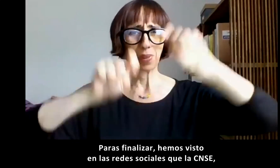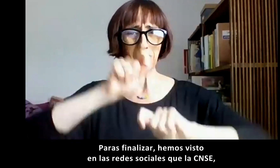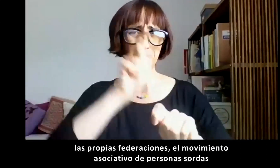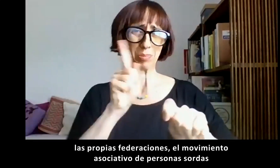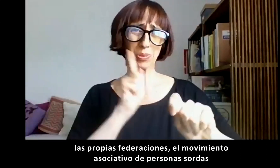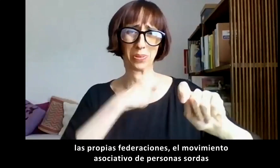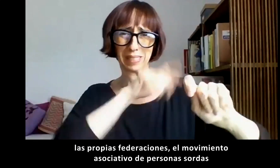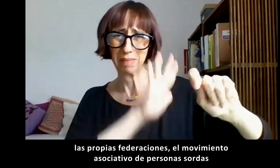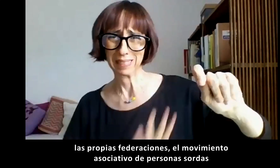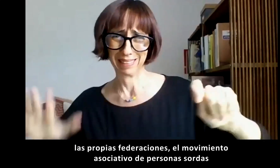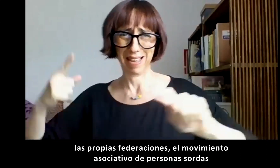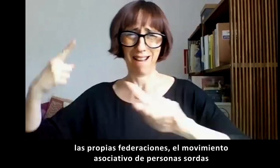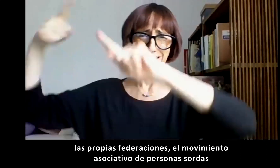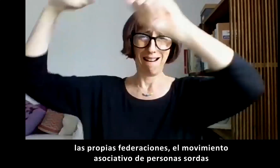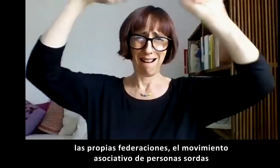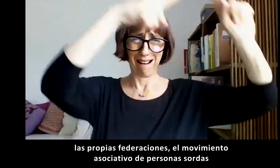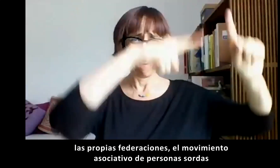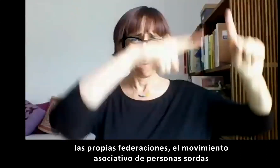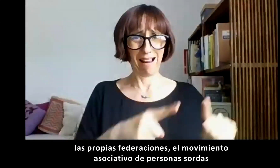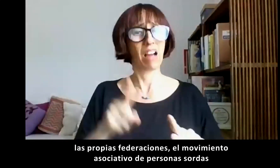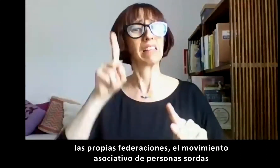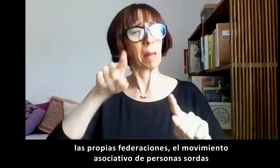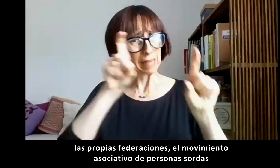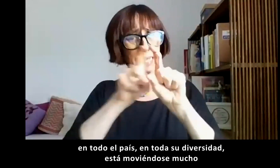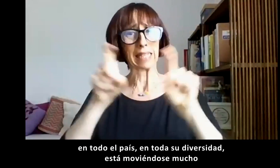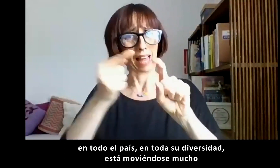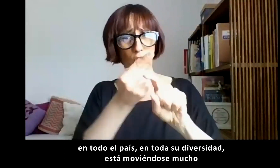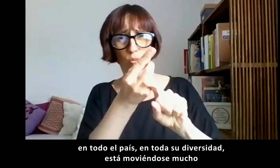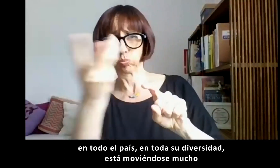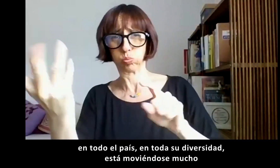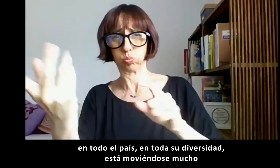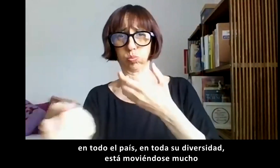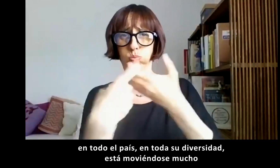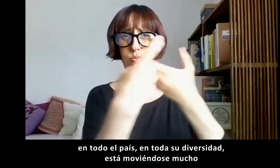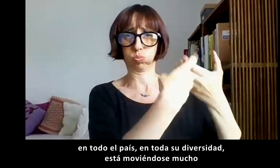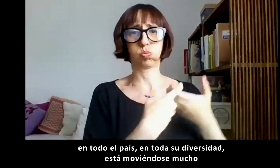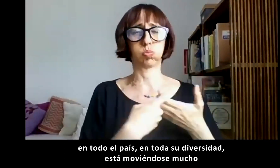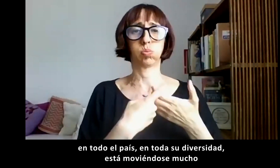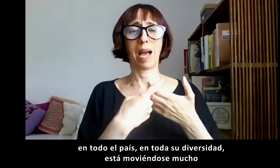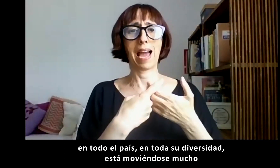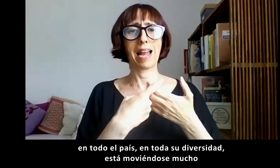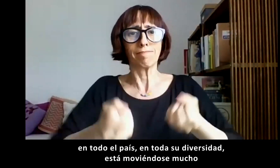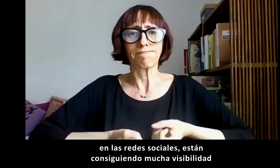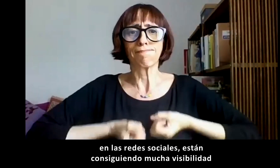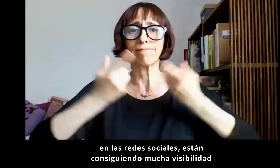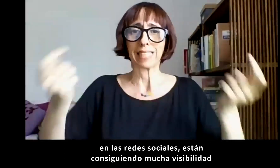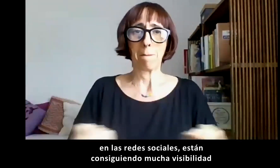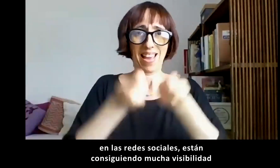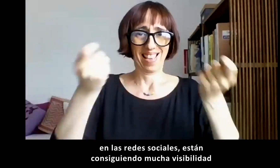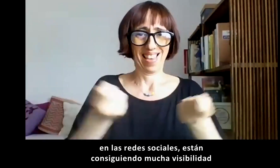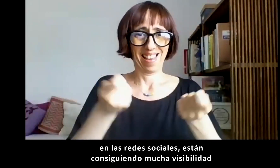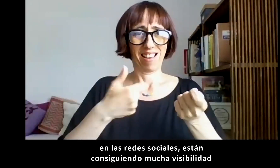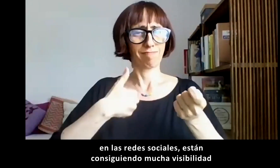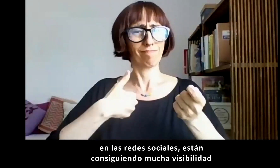las propias federaciones, el movimiento activo de personas sordas en todo el país, en toda su diversidad, está moviéndose mucho en las redes sociales, está